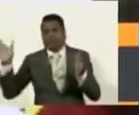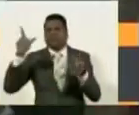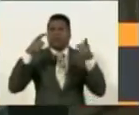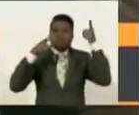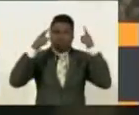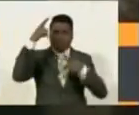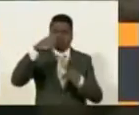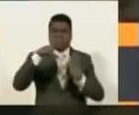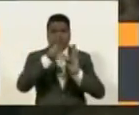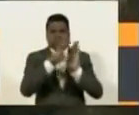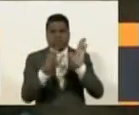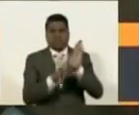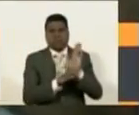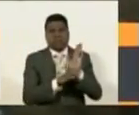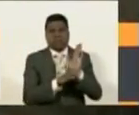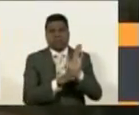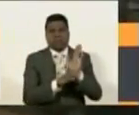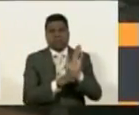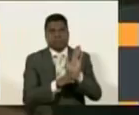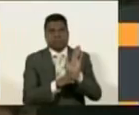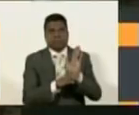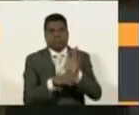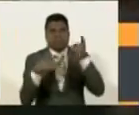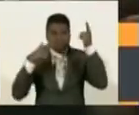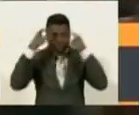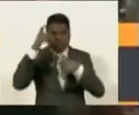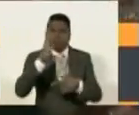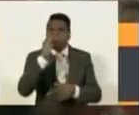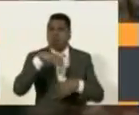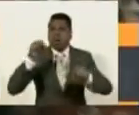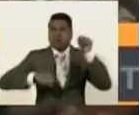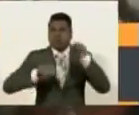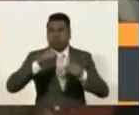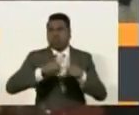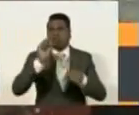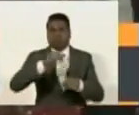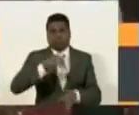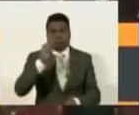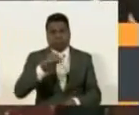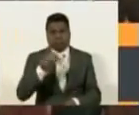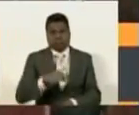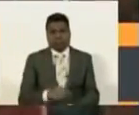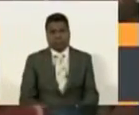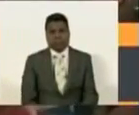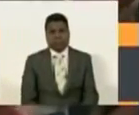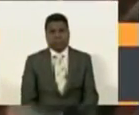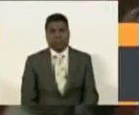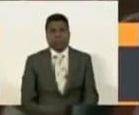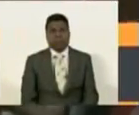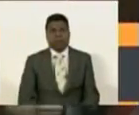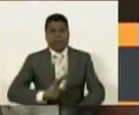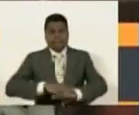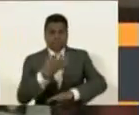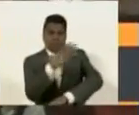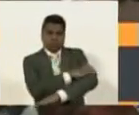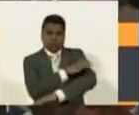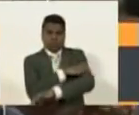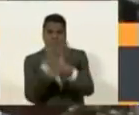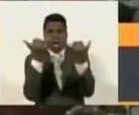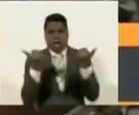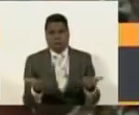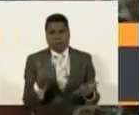Chávez. De eso no tenga nadie duda, que va a ser así. Porque la derecha ahora está